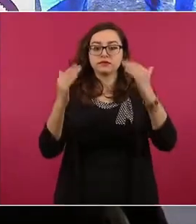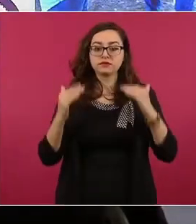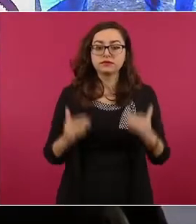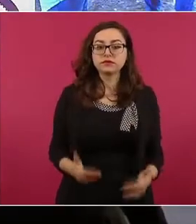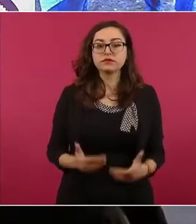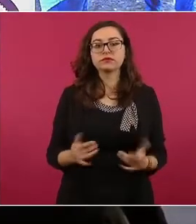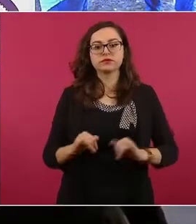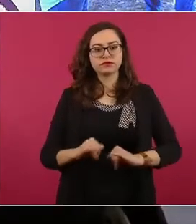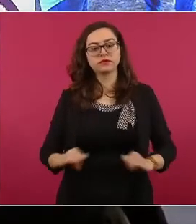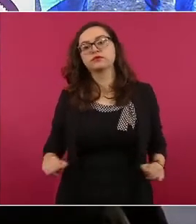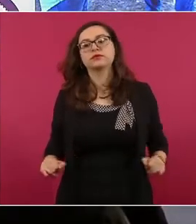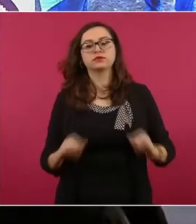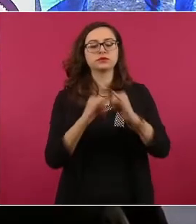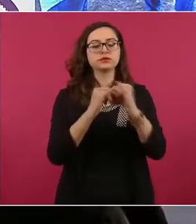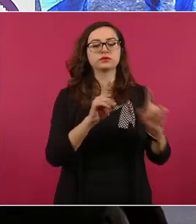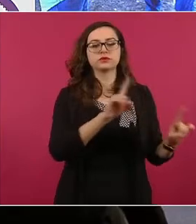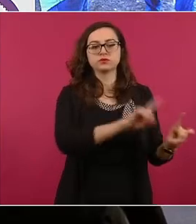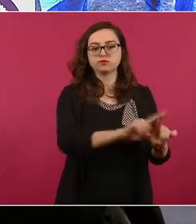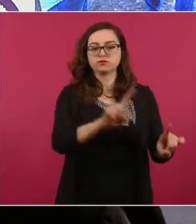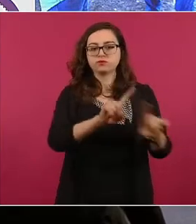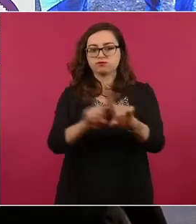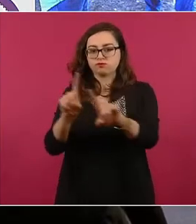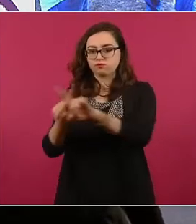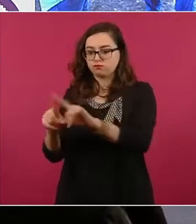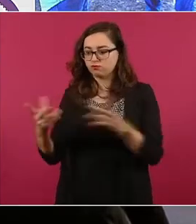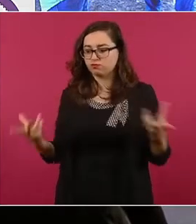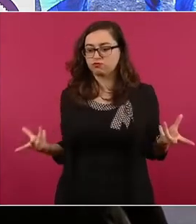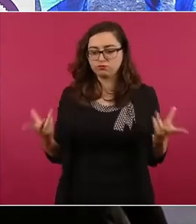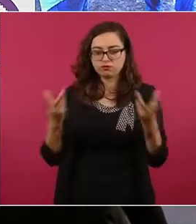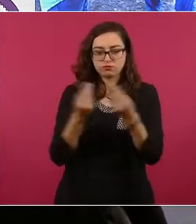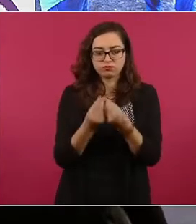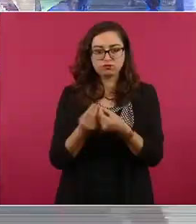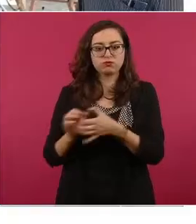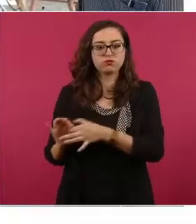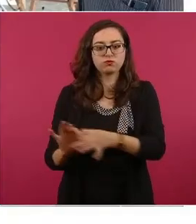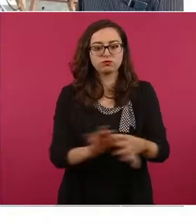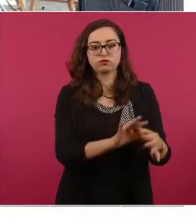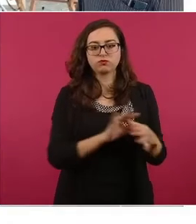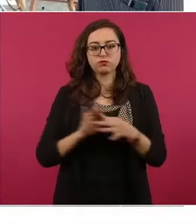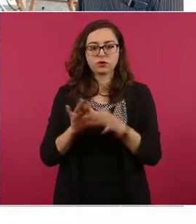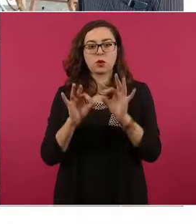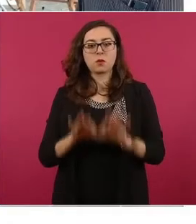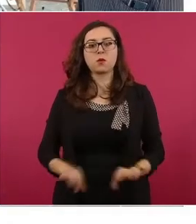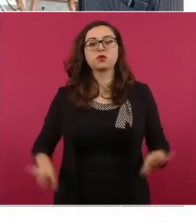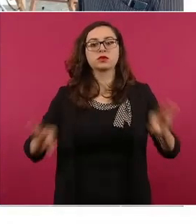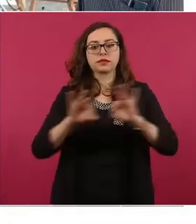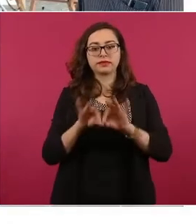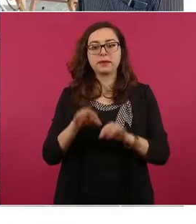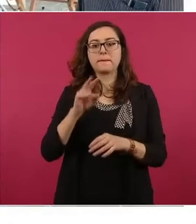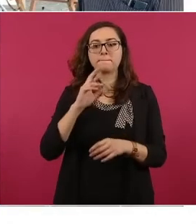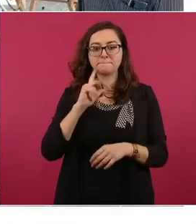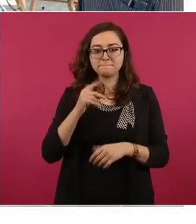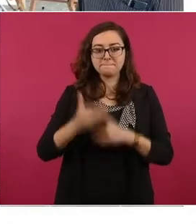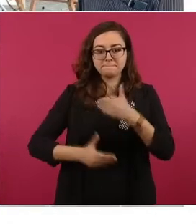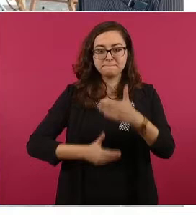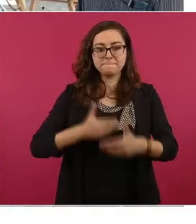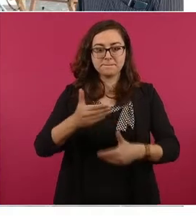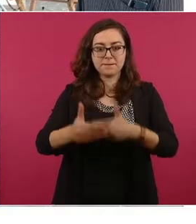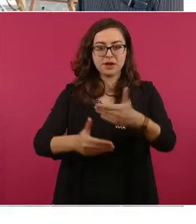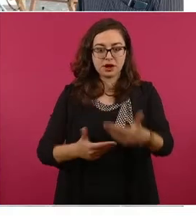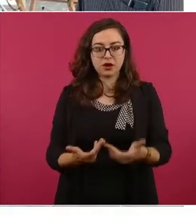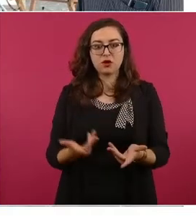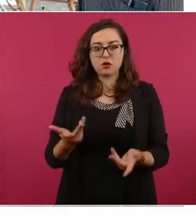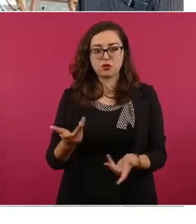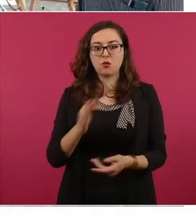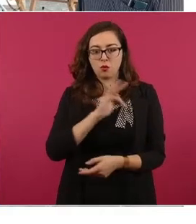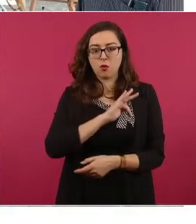las otras instituciones del Gobierno de México que son imprescindibles para seguir actualizando. Contamos ya con una